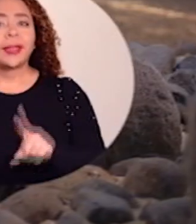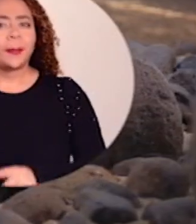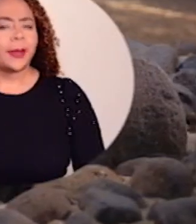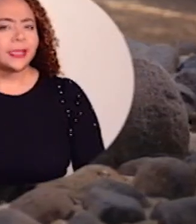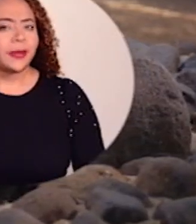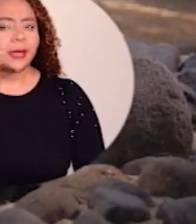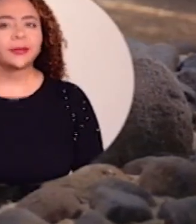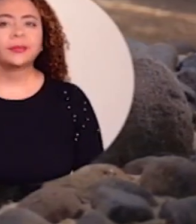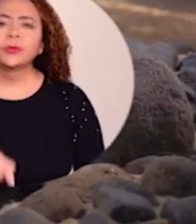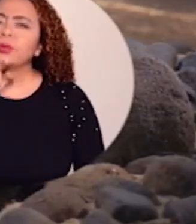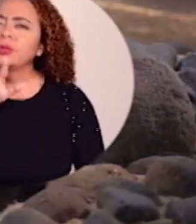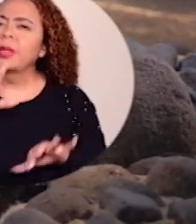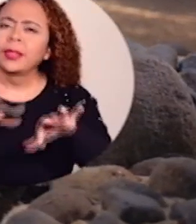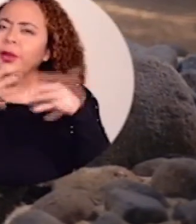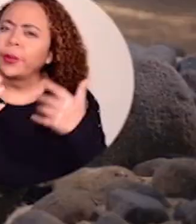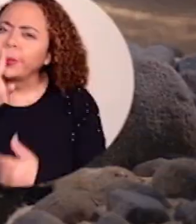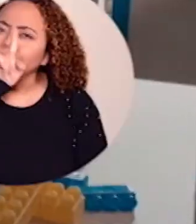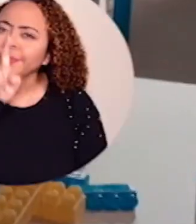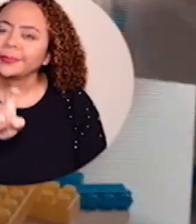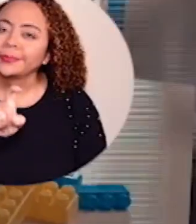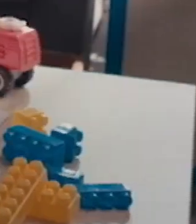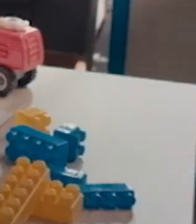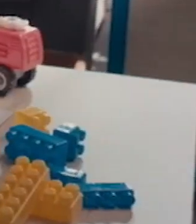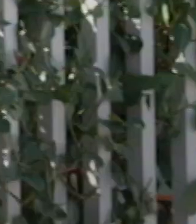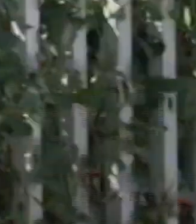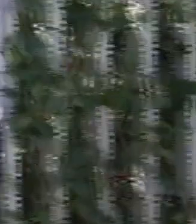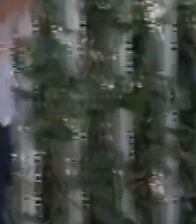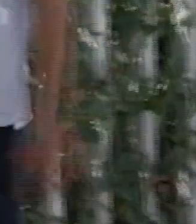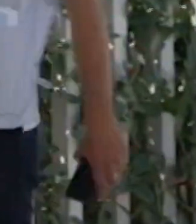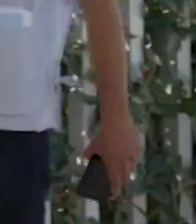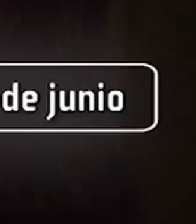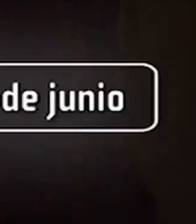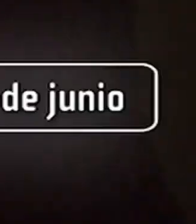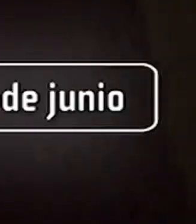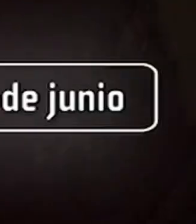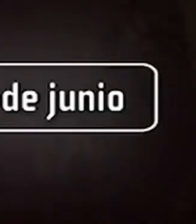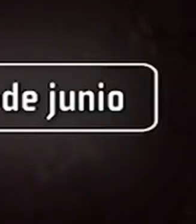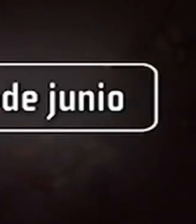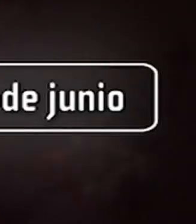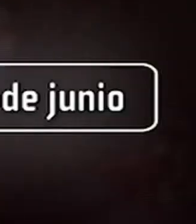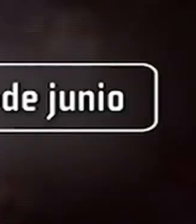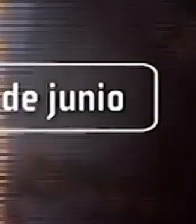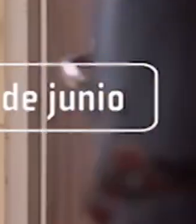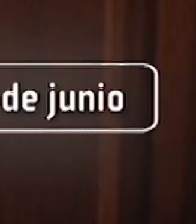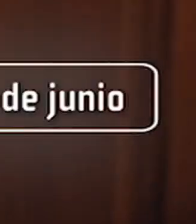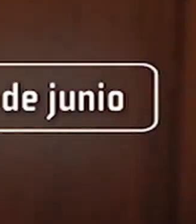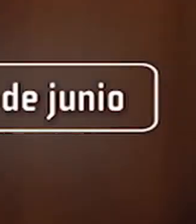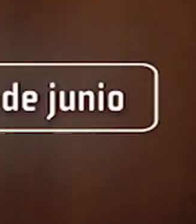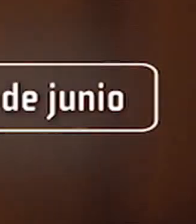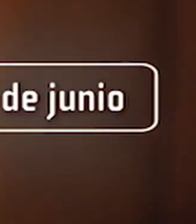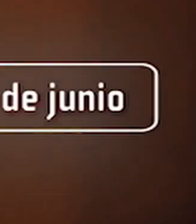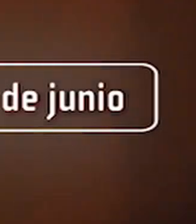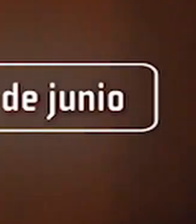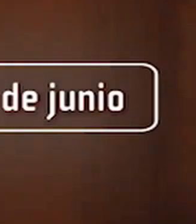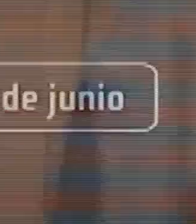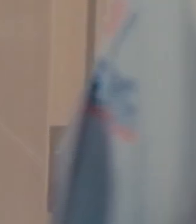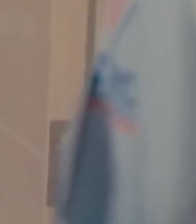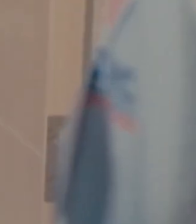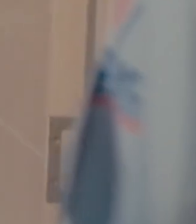manejado como se debe manejar, en asociación público-privada, que es absolutamente